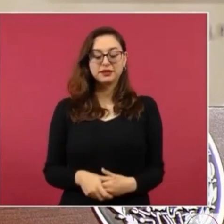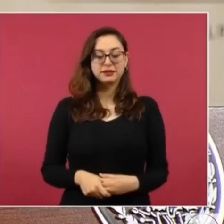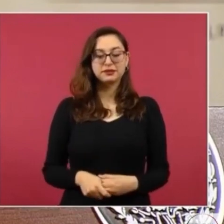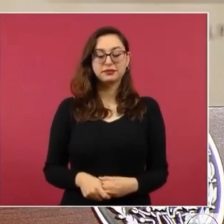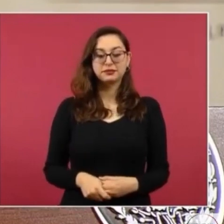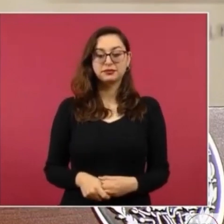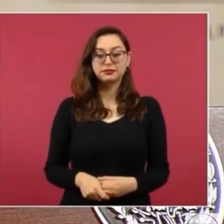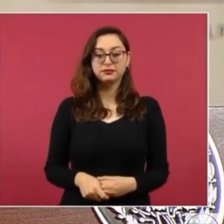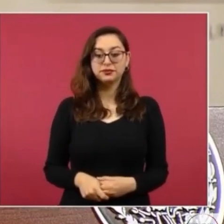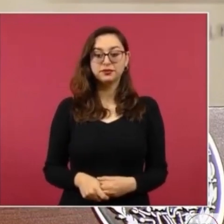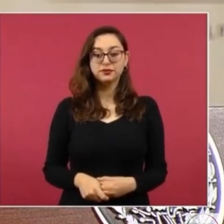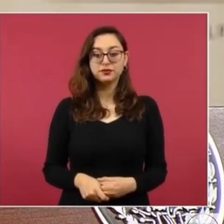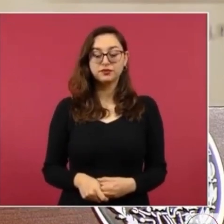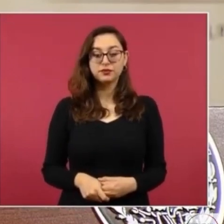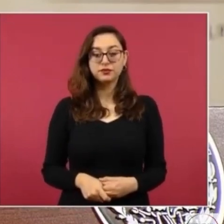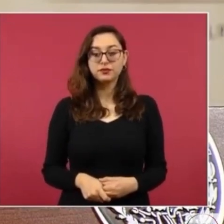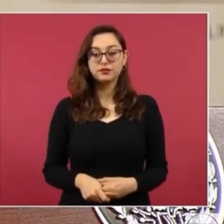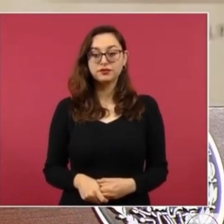Entonces,